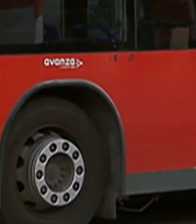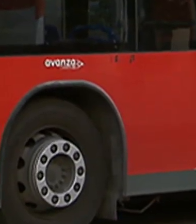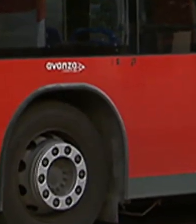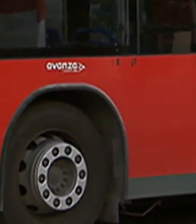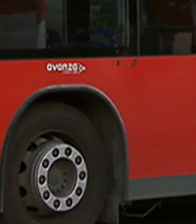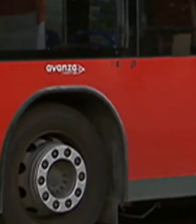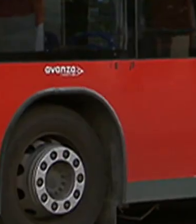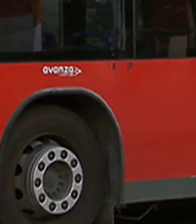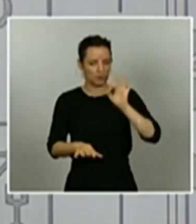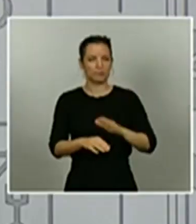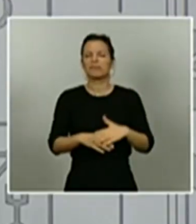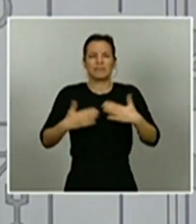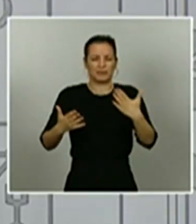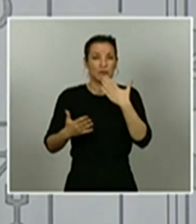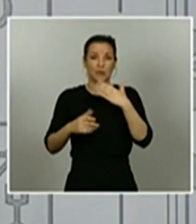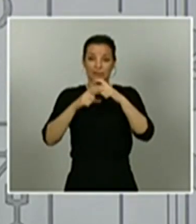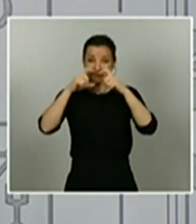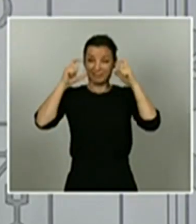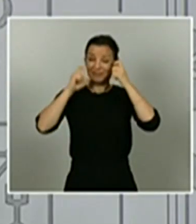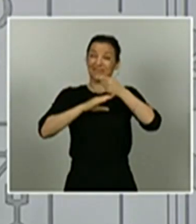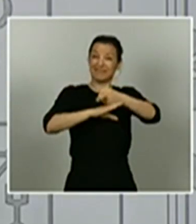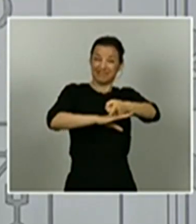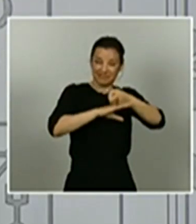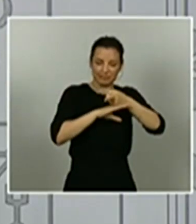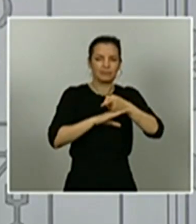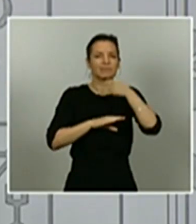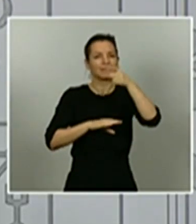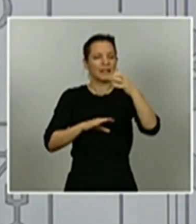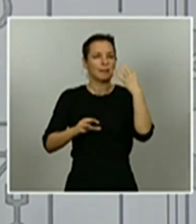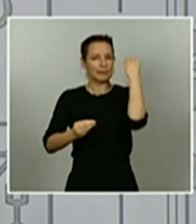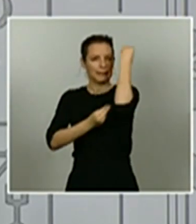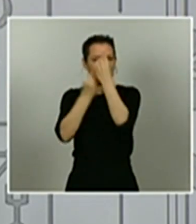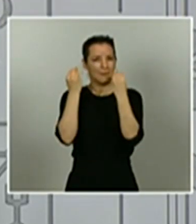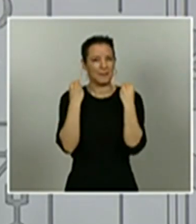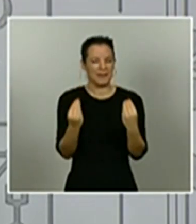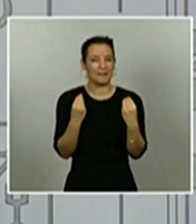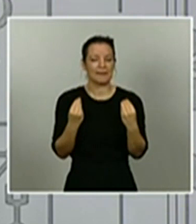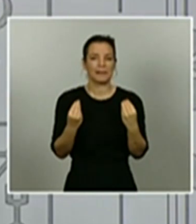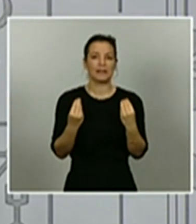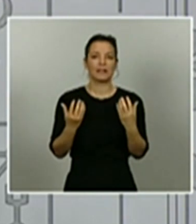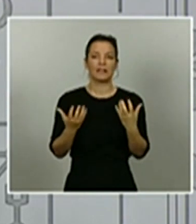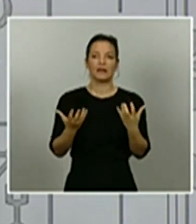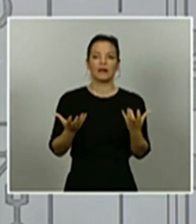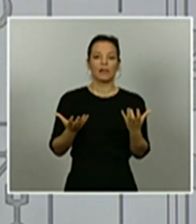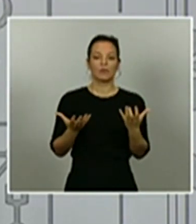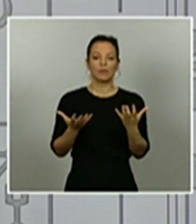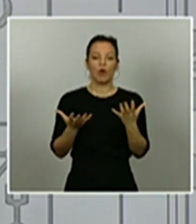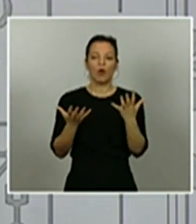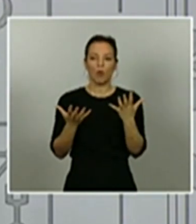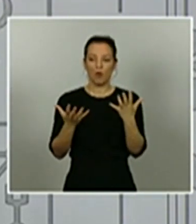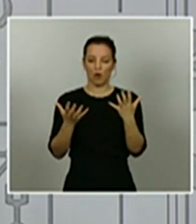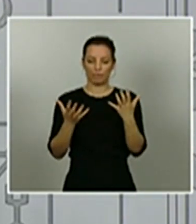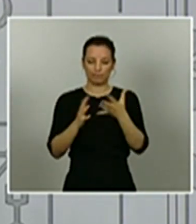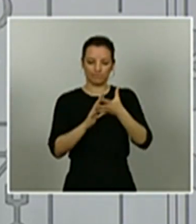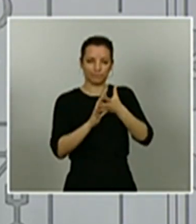hacer obligatoria la medida. Lo que sí que se tendrá que valorar es muy bien cómo se conceptualizan o se expresan o se